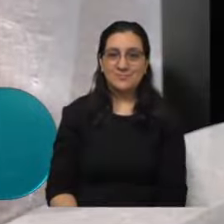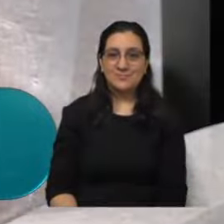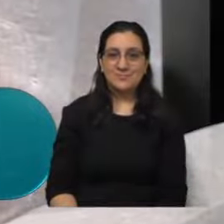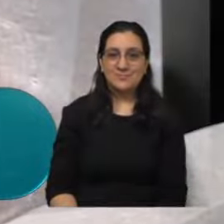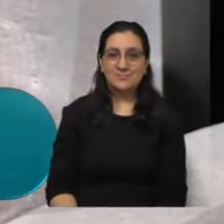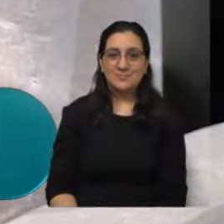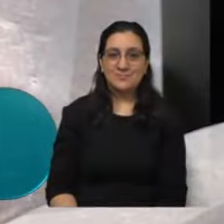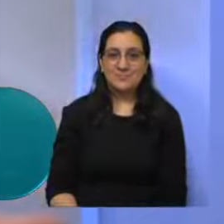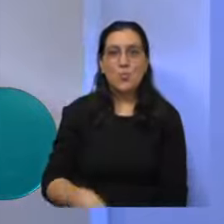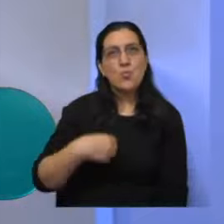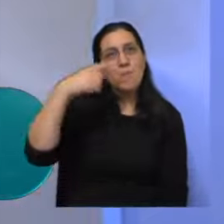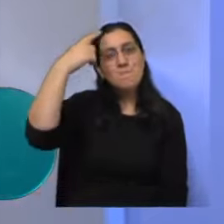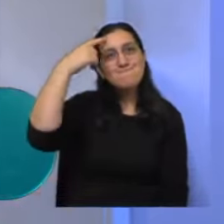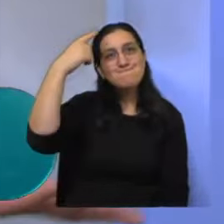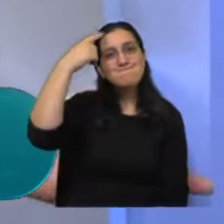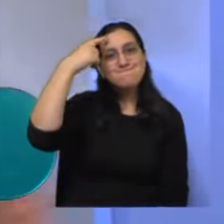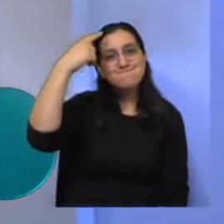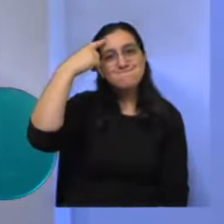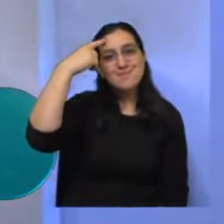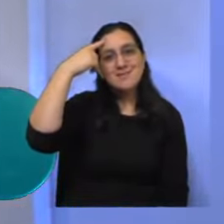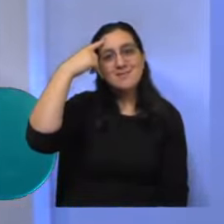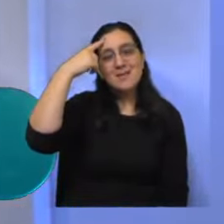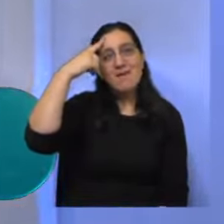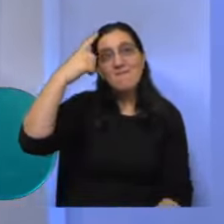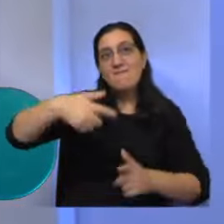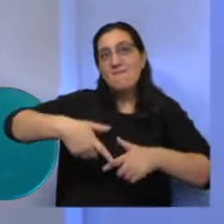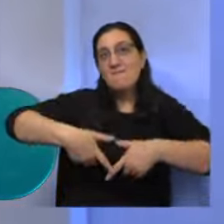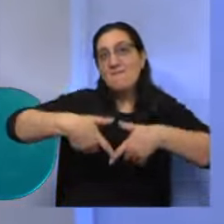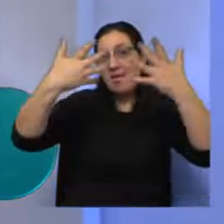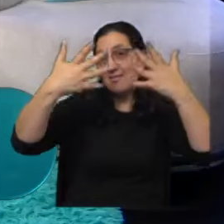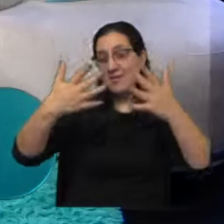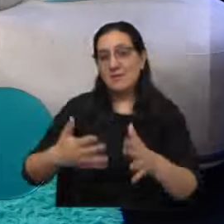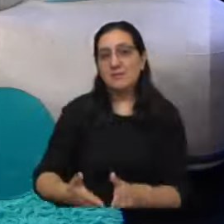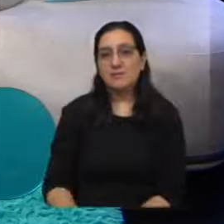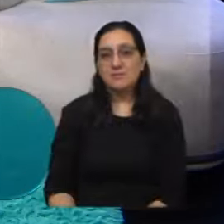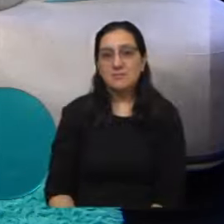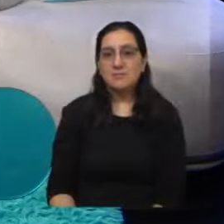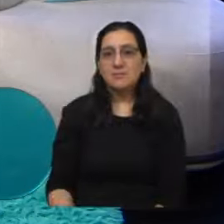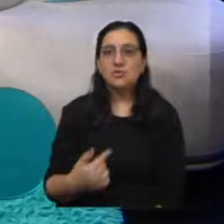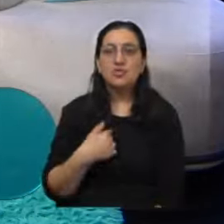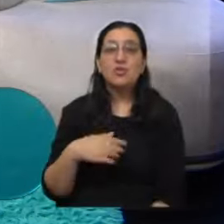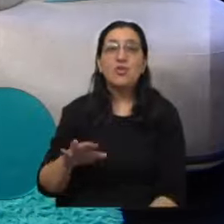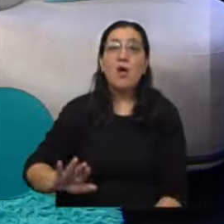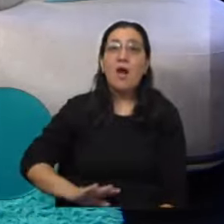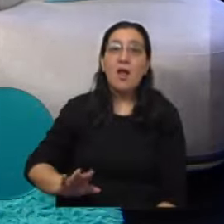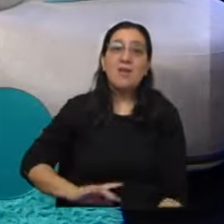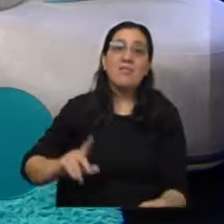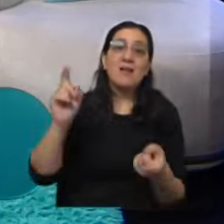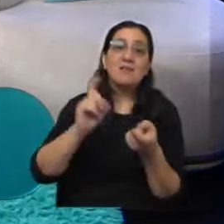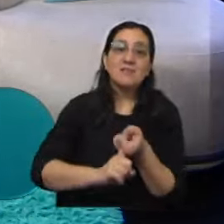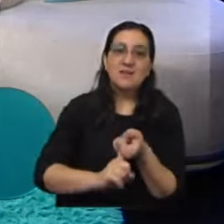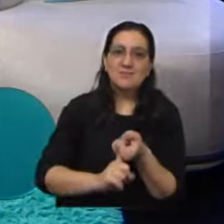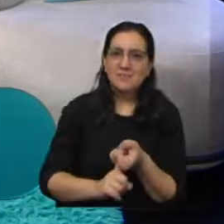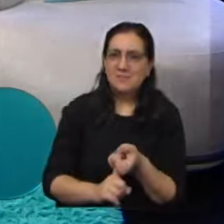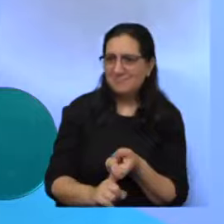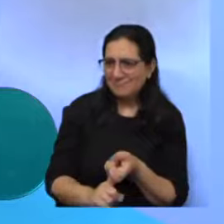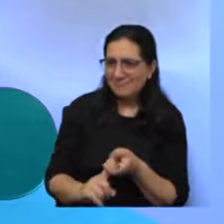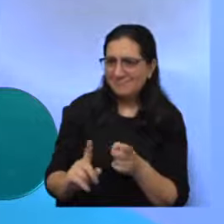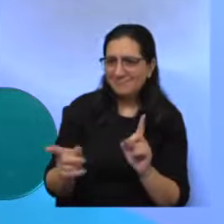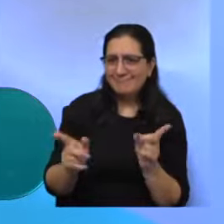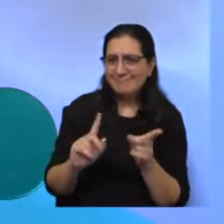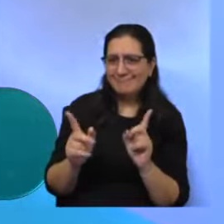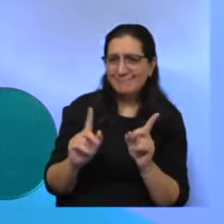Es que uno piensa y piensa en fiesta cuando piensa en el padre. Ay, mal, me dan ganas de casarme, ¿sabes? Porque... ¿No? ¡No! Bueno,